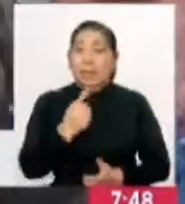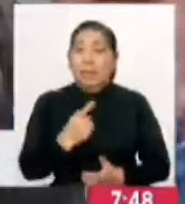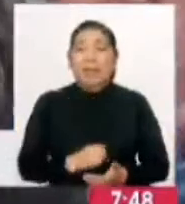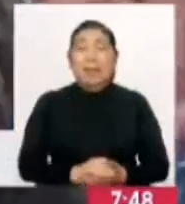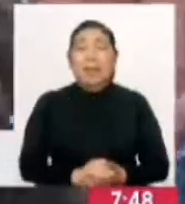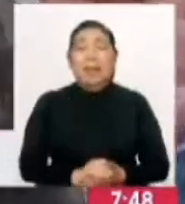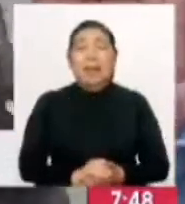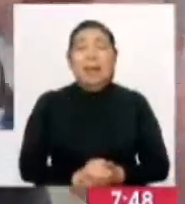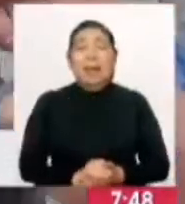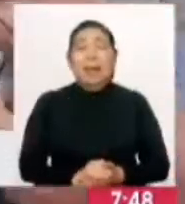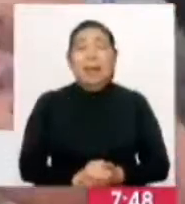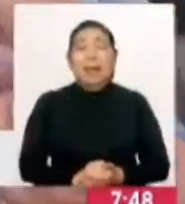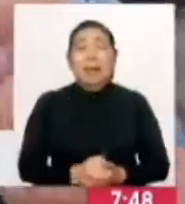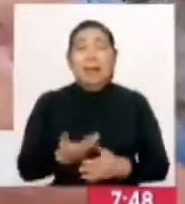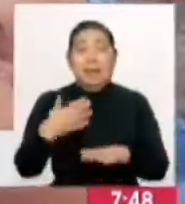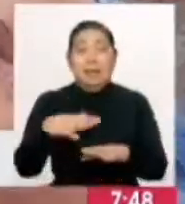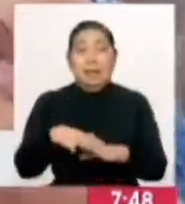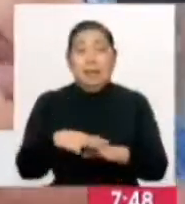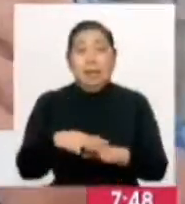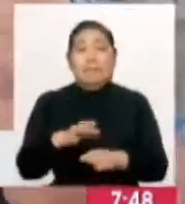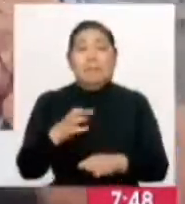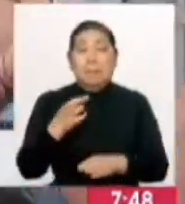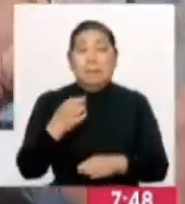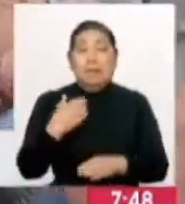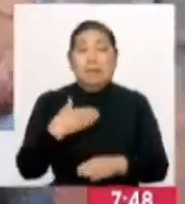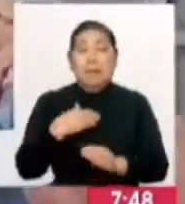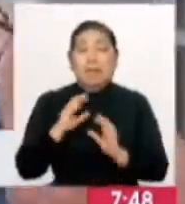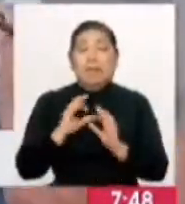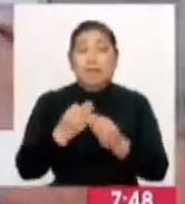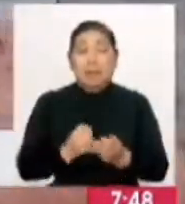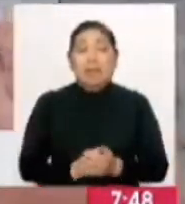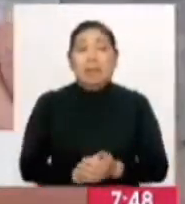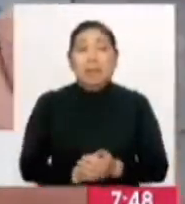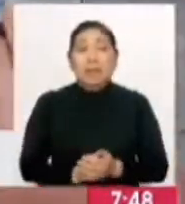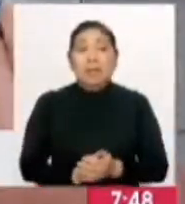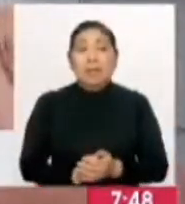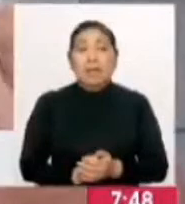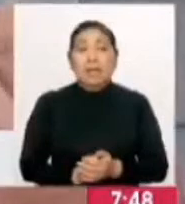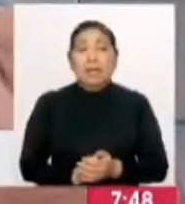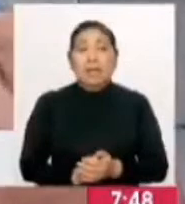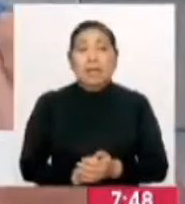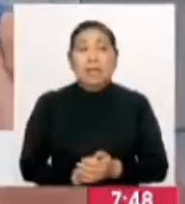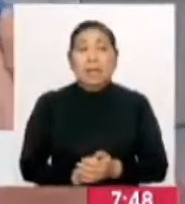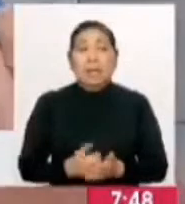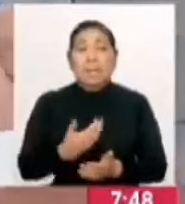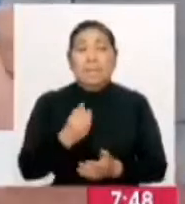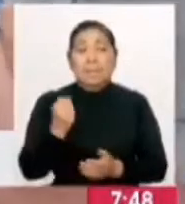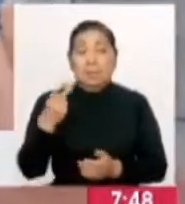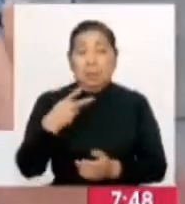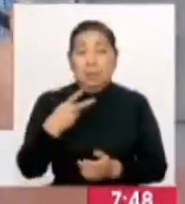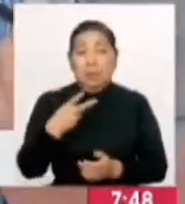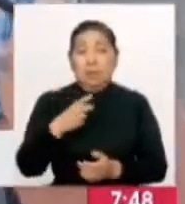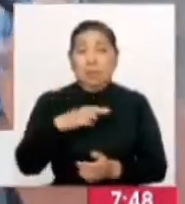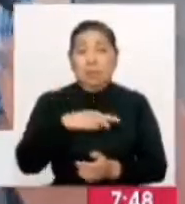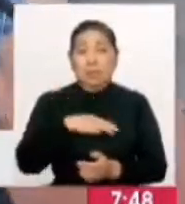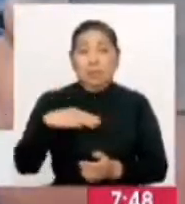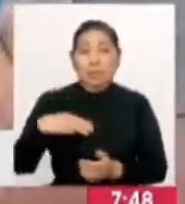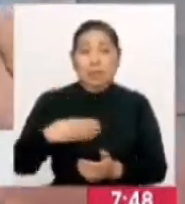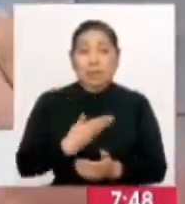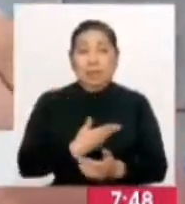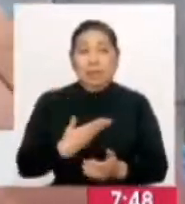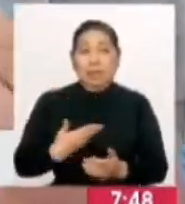de casa es un integrante de un padre de familia y también el vicepresidente de salón del cuarto